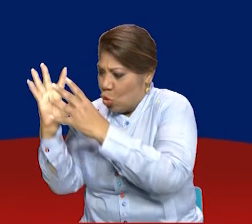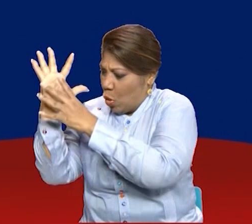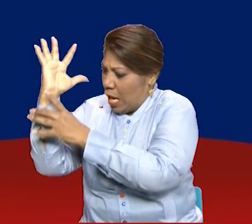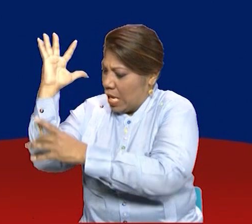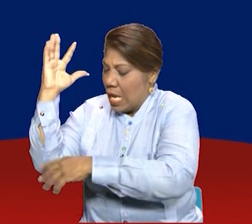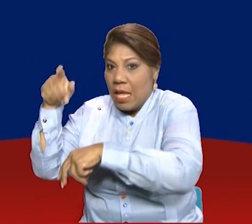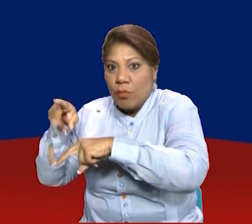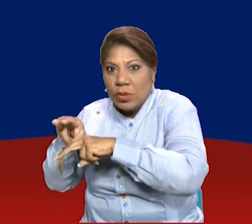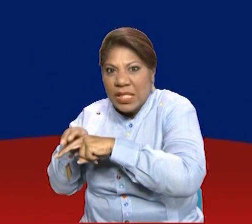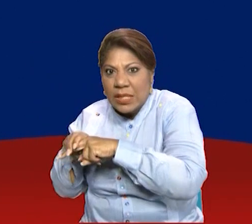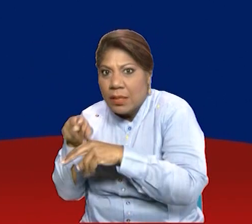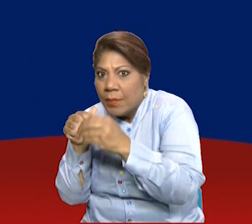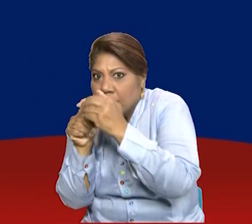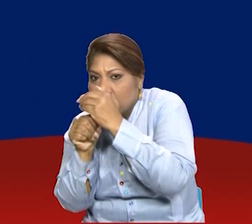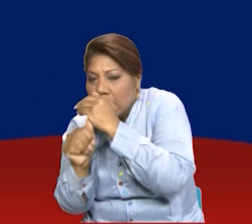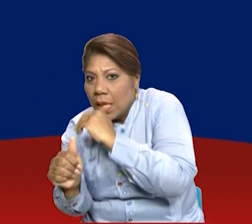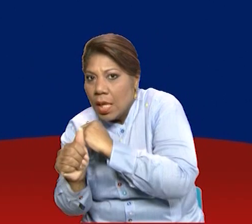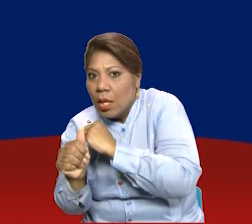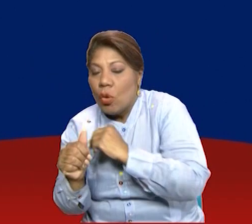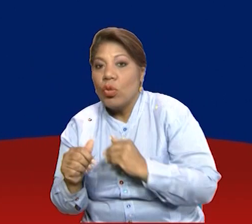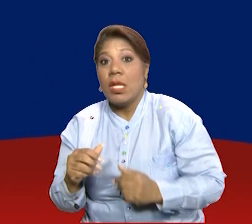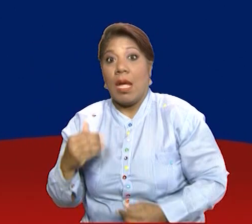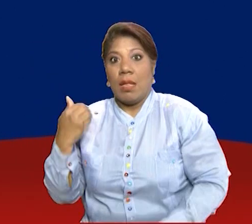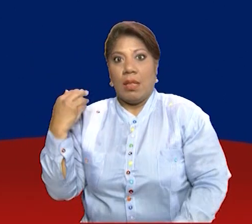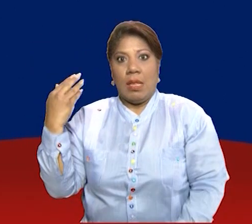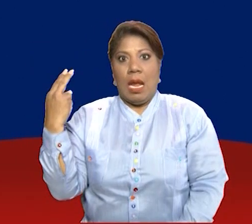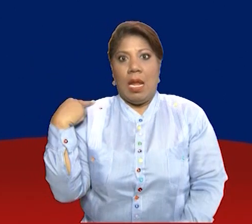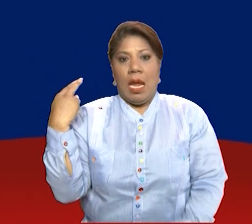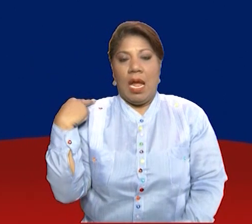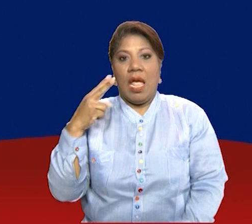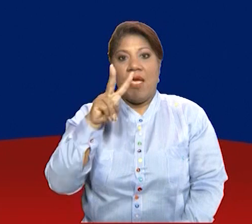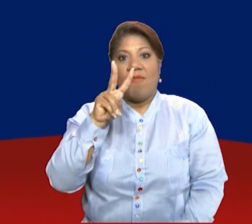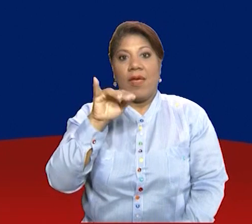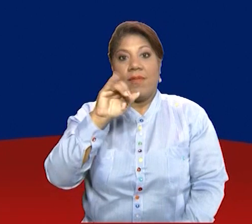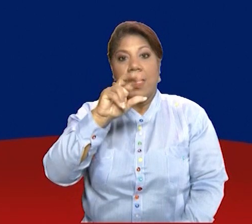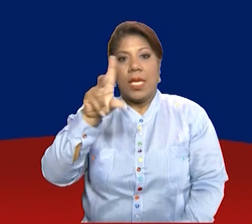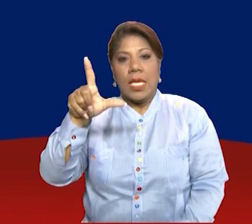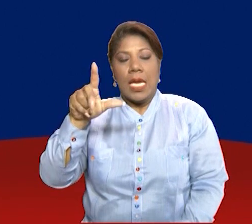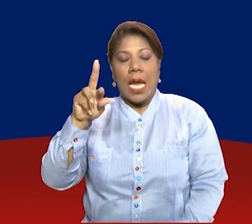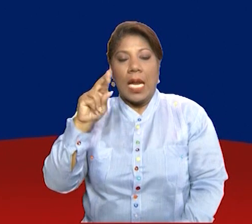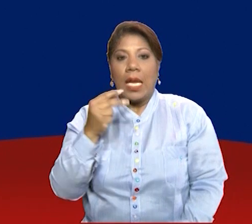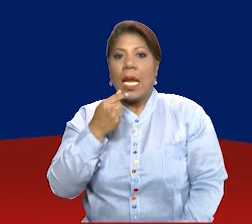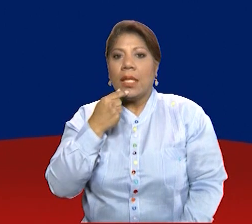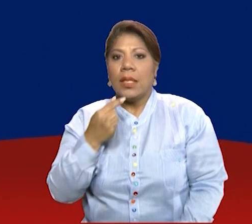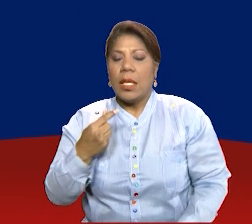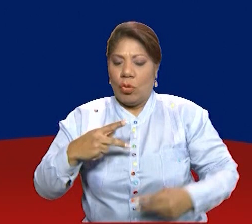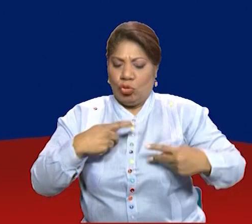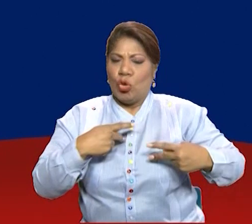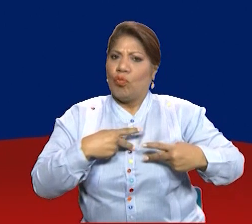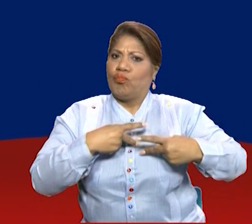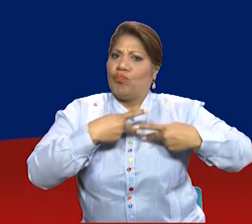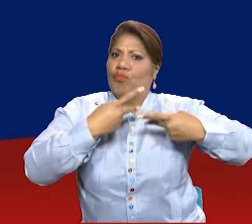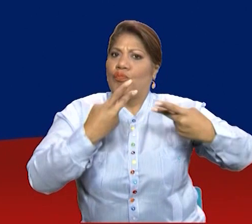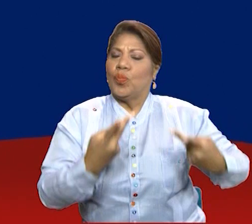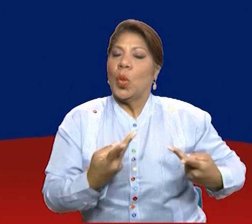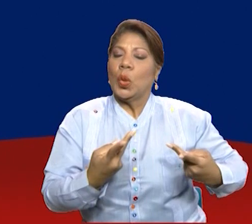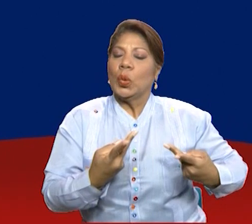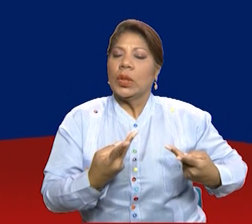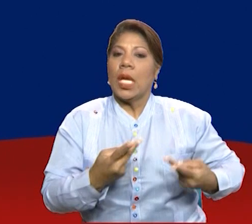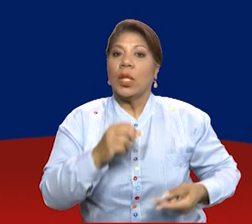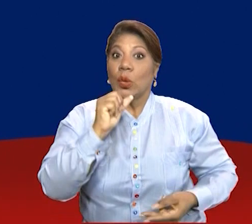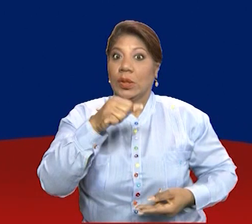de Segundo Villarreal, ella decidió junto con los voluntarios colaborar con